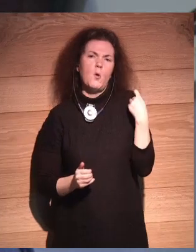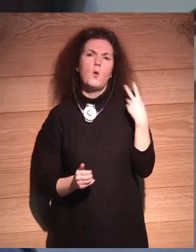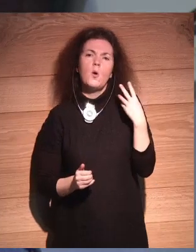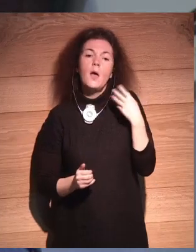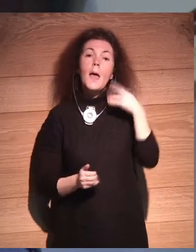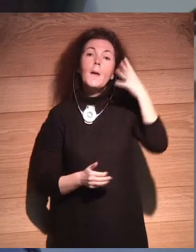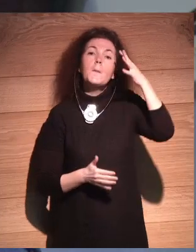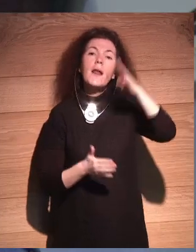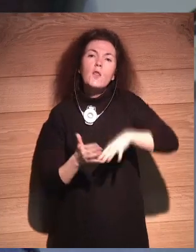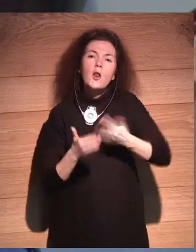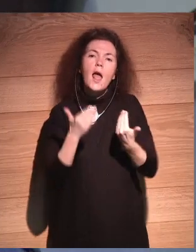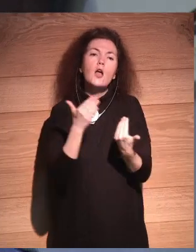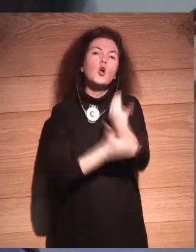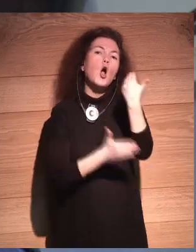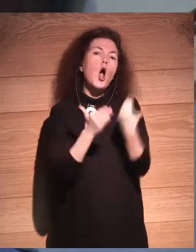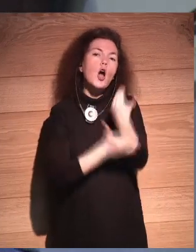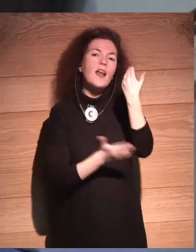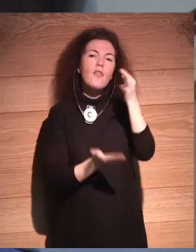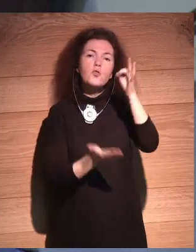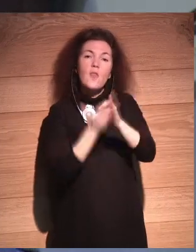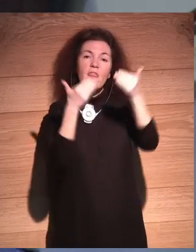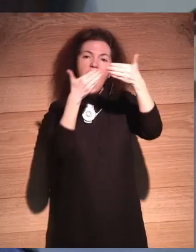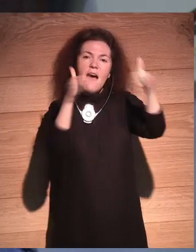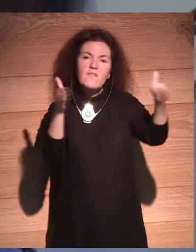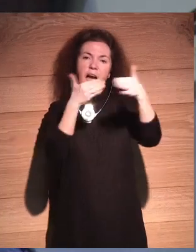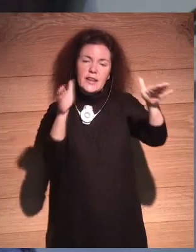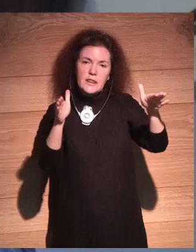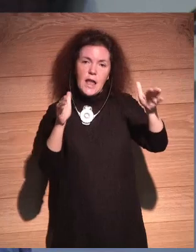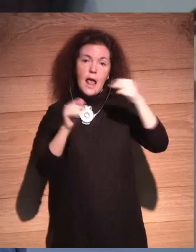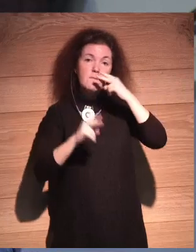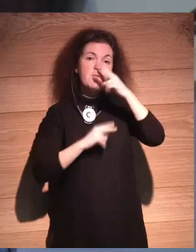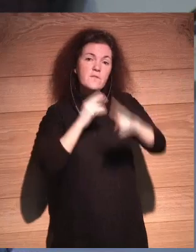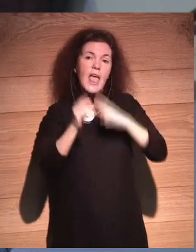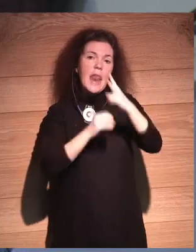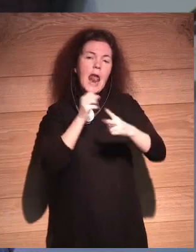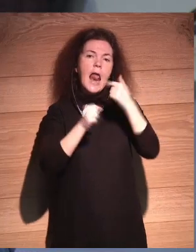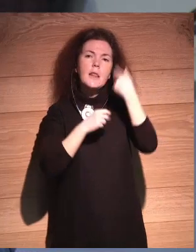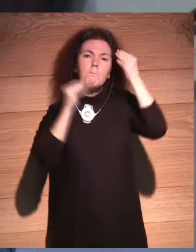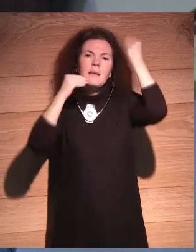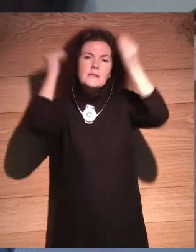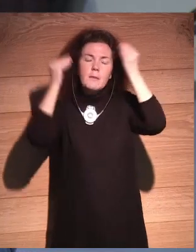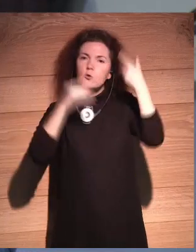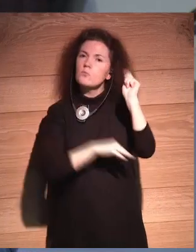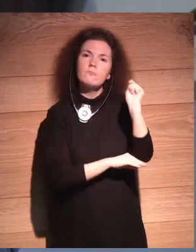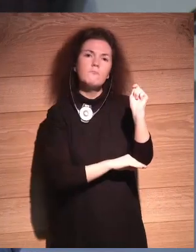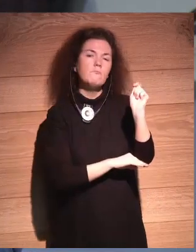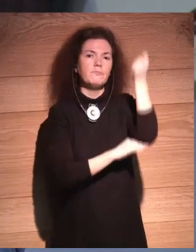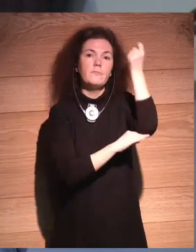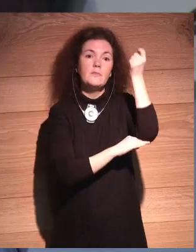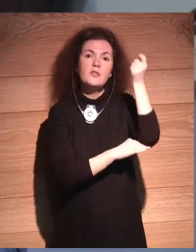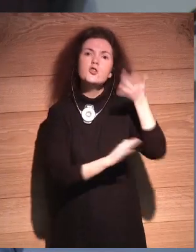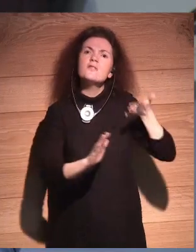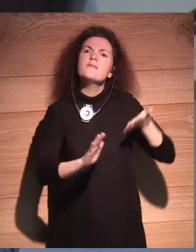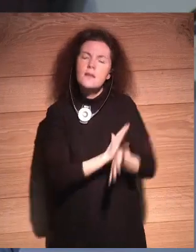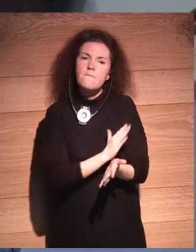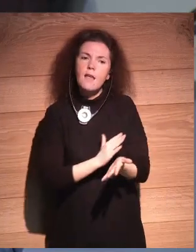en Barcelona las jornadas de la Ciudad Oberta, la Bienal del Pensamiento, han sido todo un éxito y demuestran que